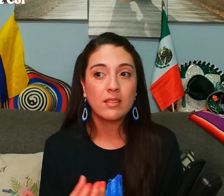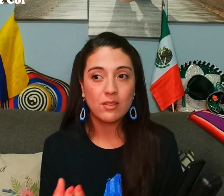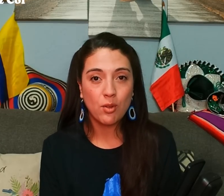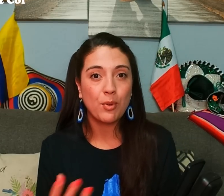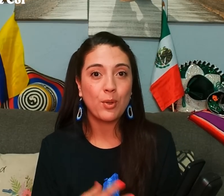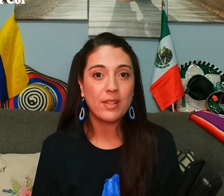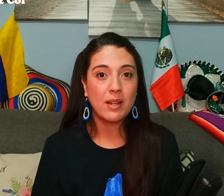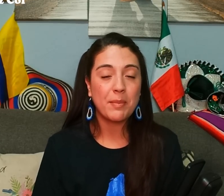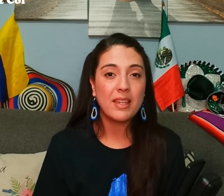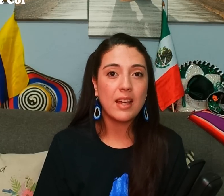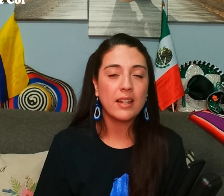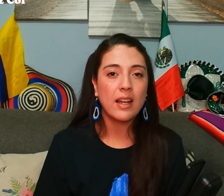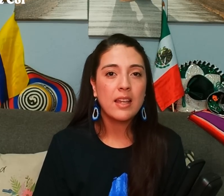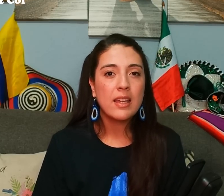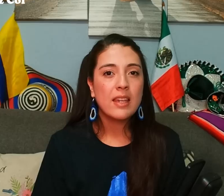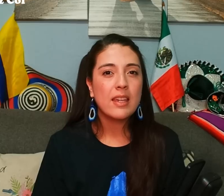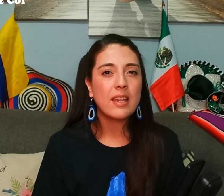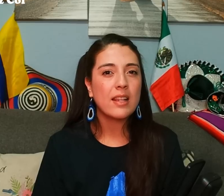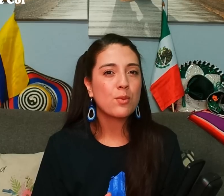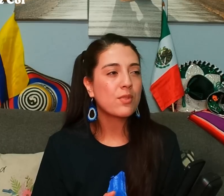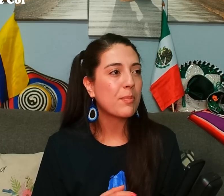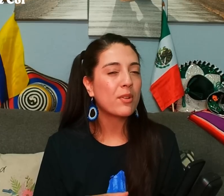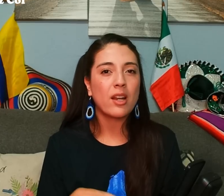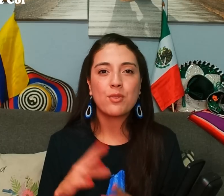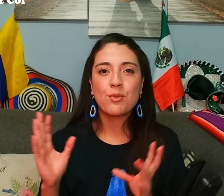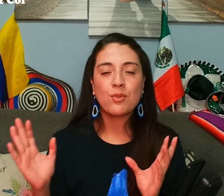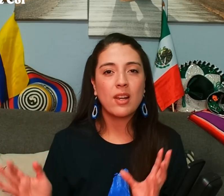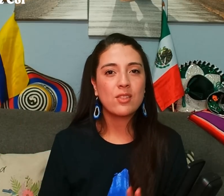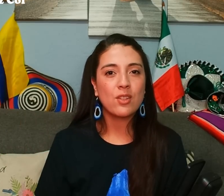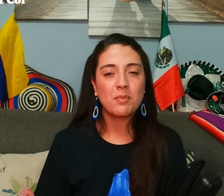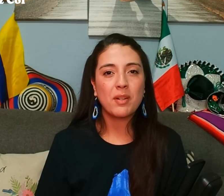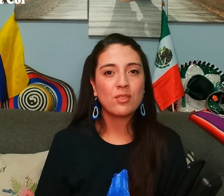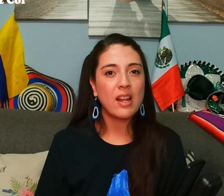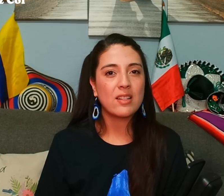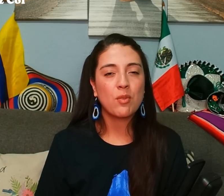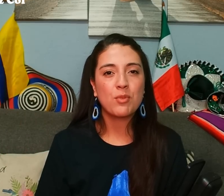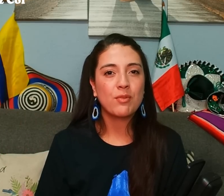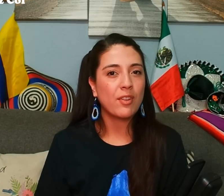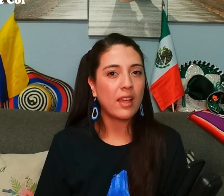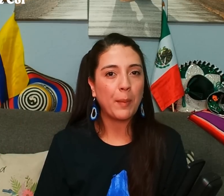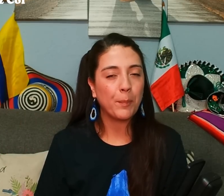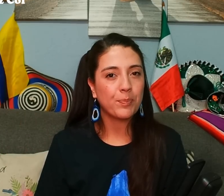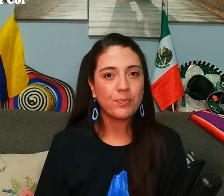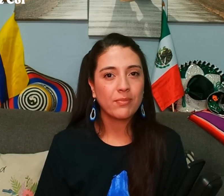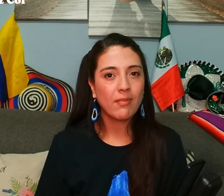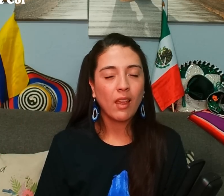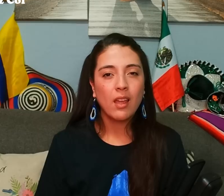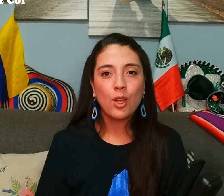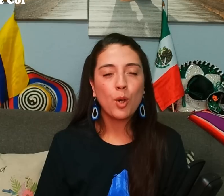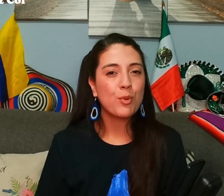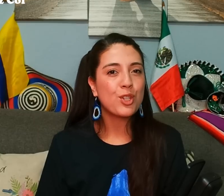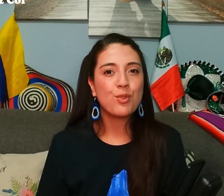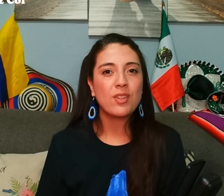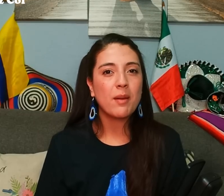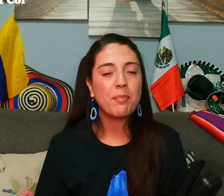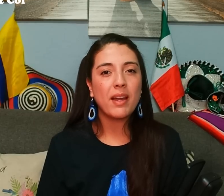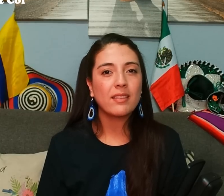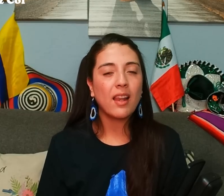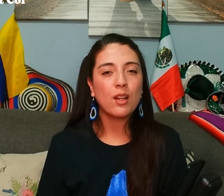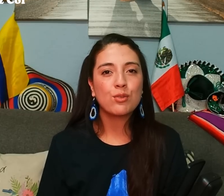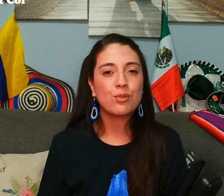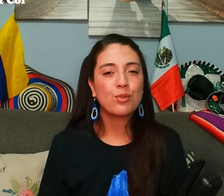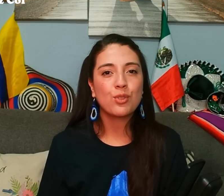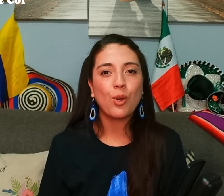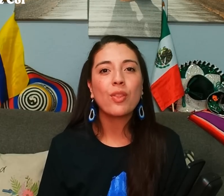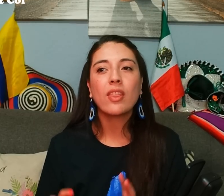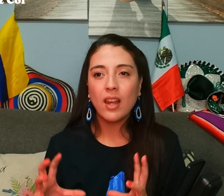específica como lo es la mexicana, y que les gusta ponerlo en sus colecciones personales como si fuera, ¿qué? Como si no hicieran parte